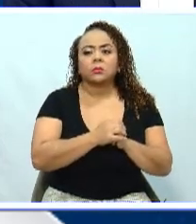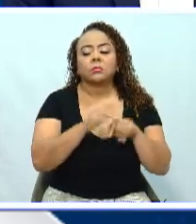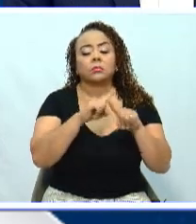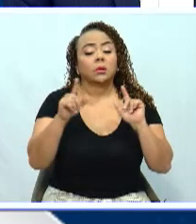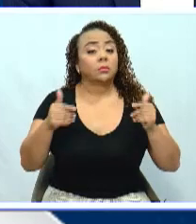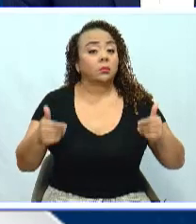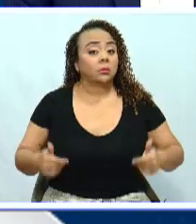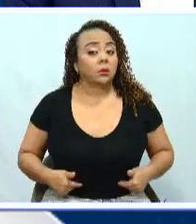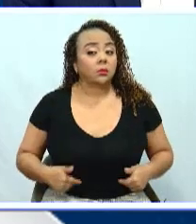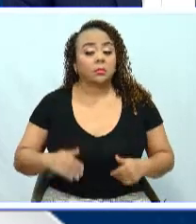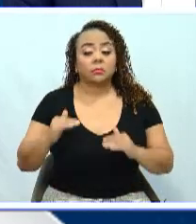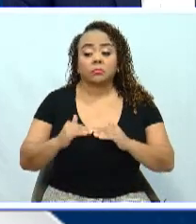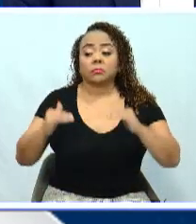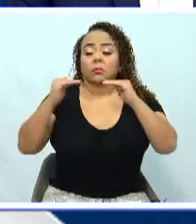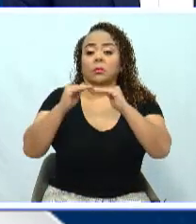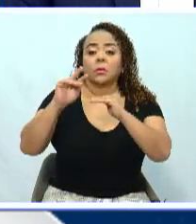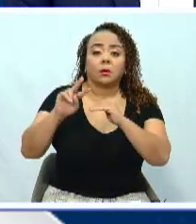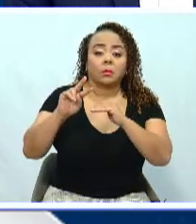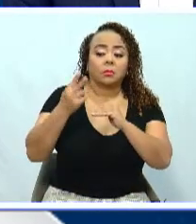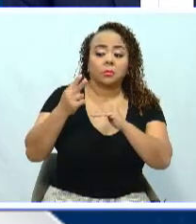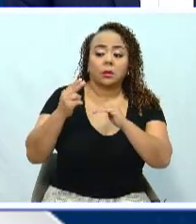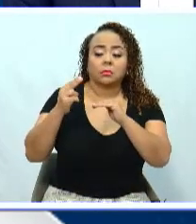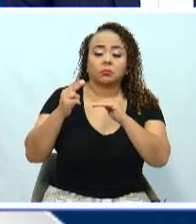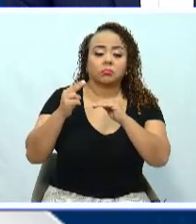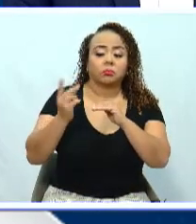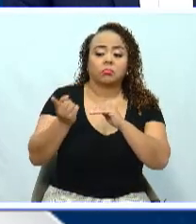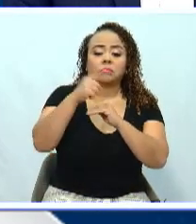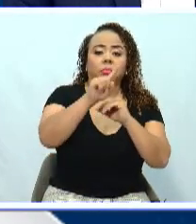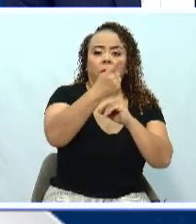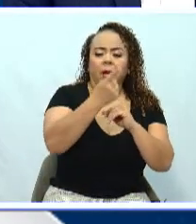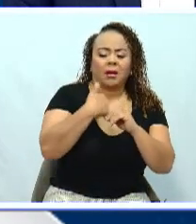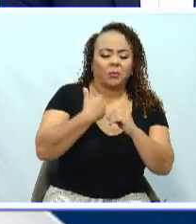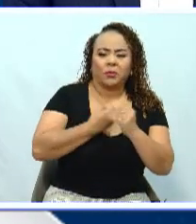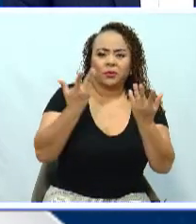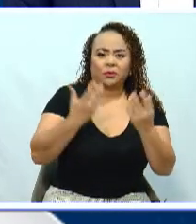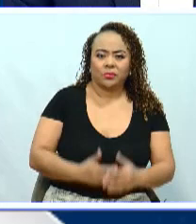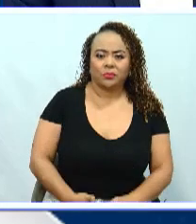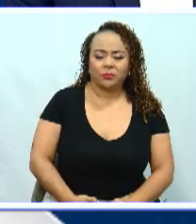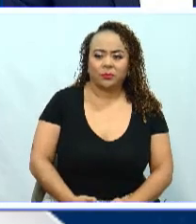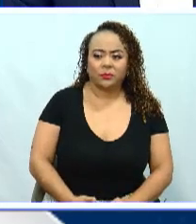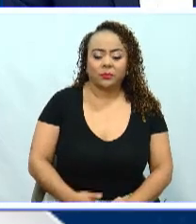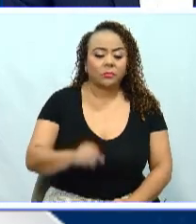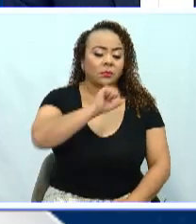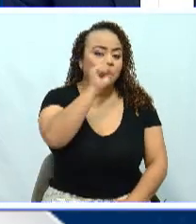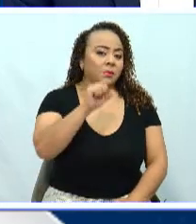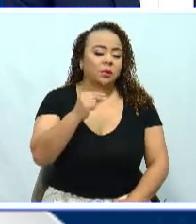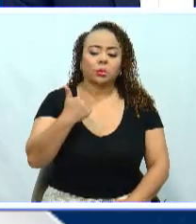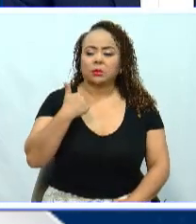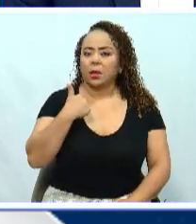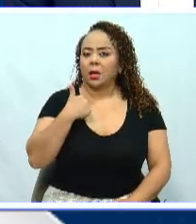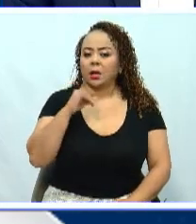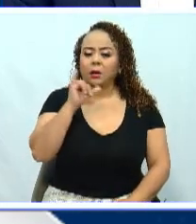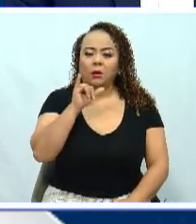técnicos que han ascendido equipos de según de segunda primera son muchos en Saprissa no tiene un paso